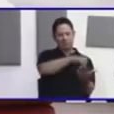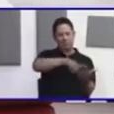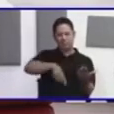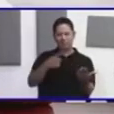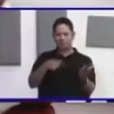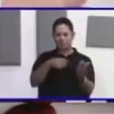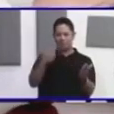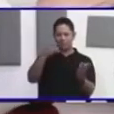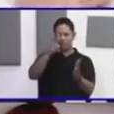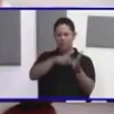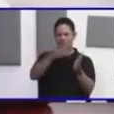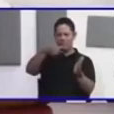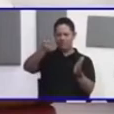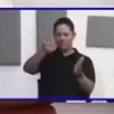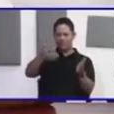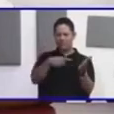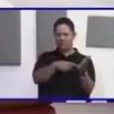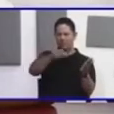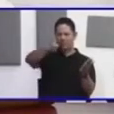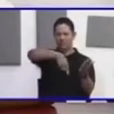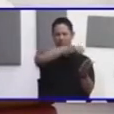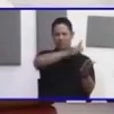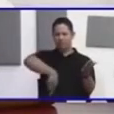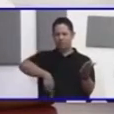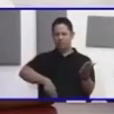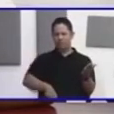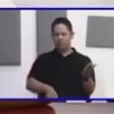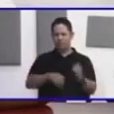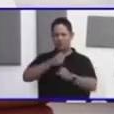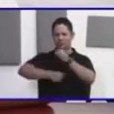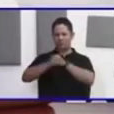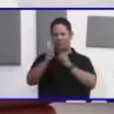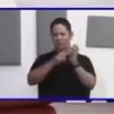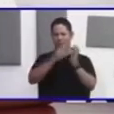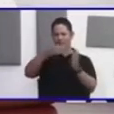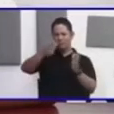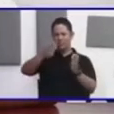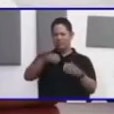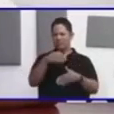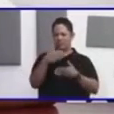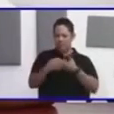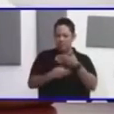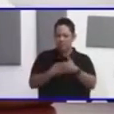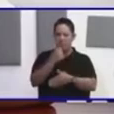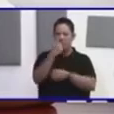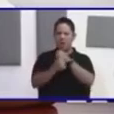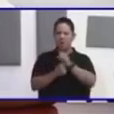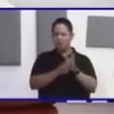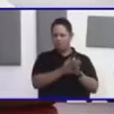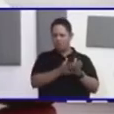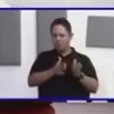contrato, que no se hizo ni siquiera durante el 2019. Al no hacerlo durante el 2019 pasó prácticamente todo un año, y vuelvo y